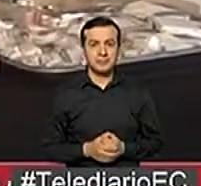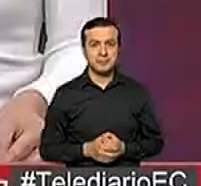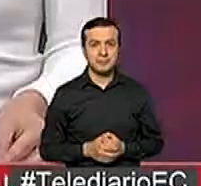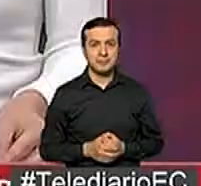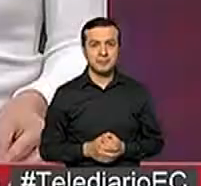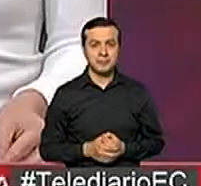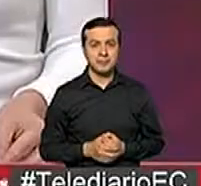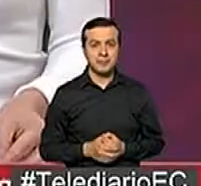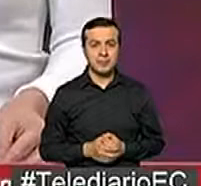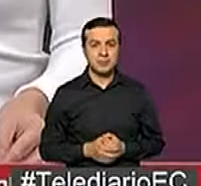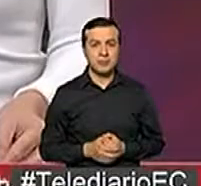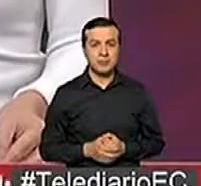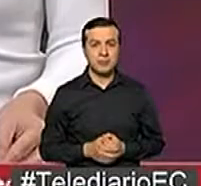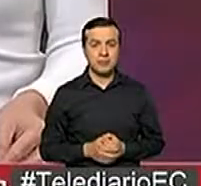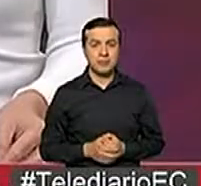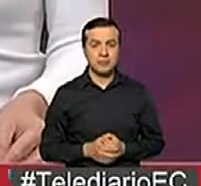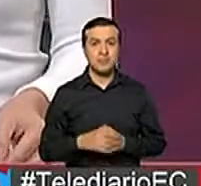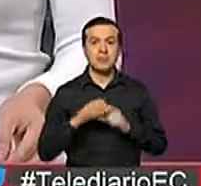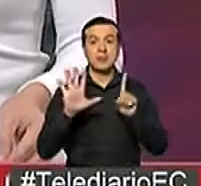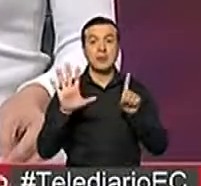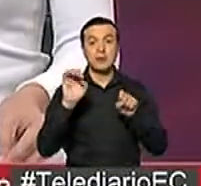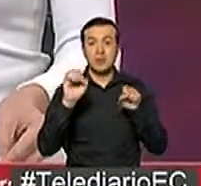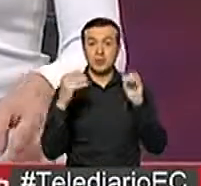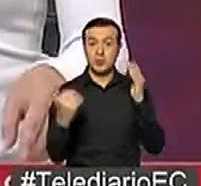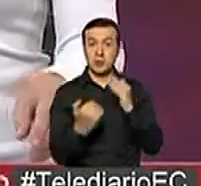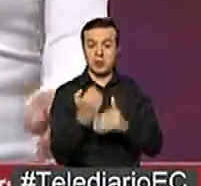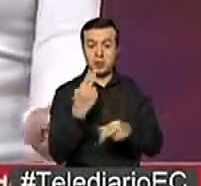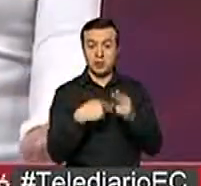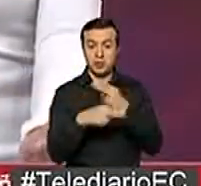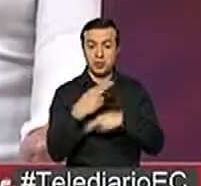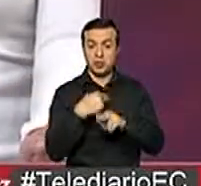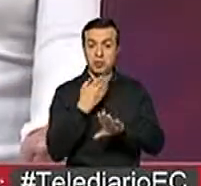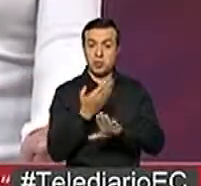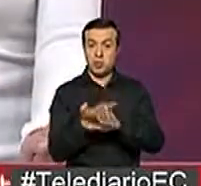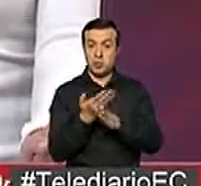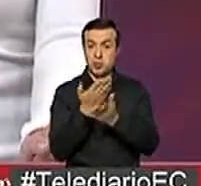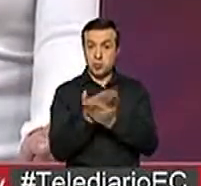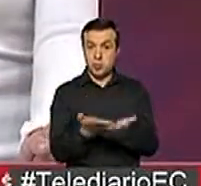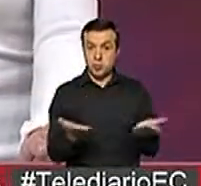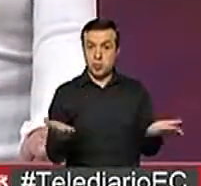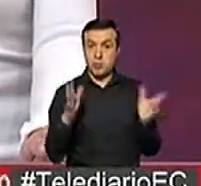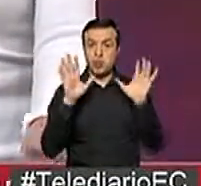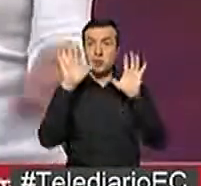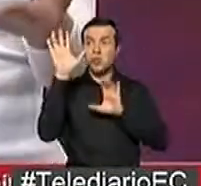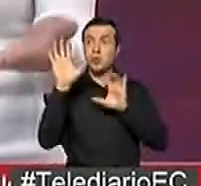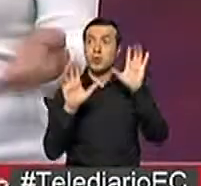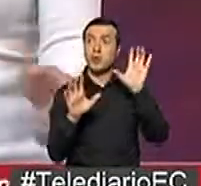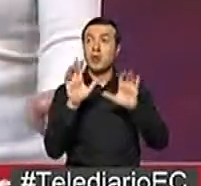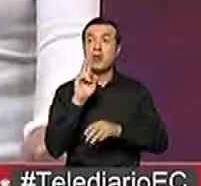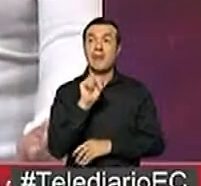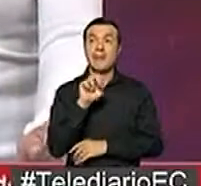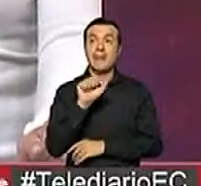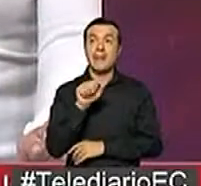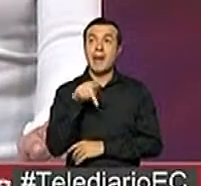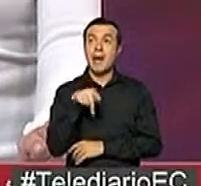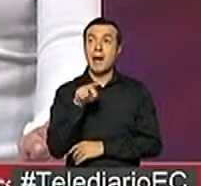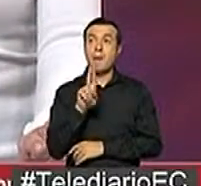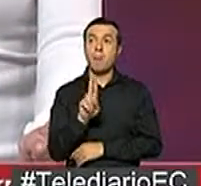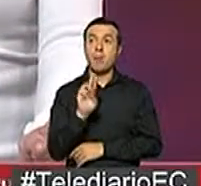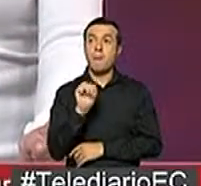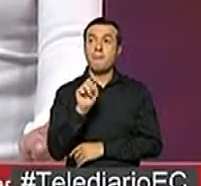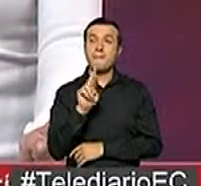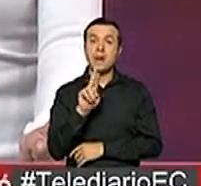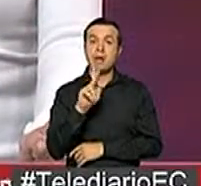Públicos. 60 emprendedores ofertan sus productos en Napo Marca. Con este sello, los pobladores de